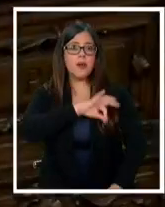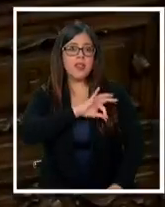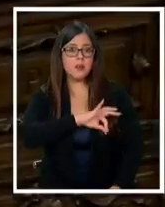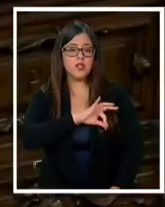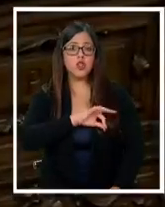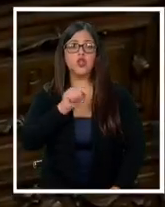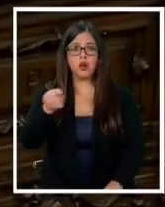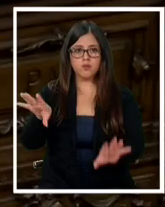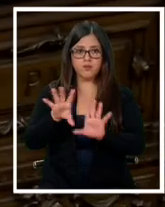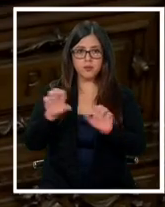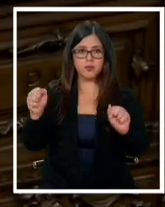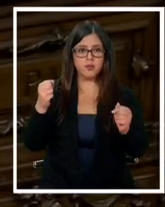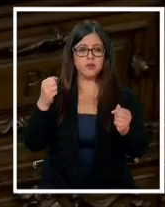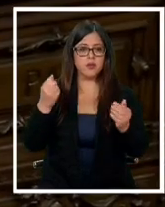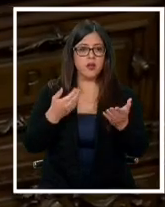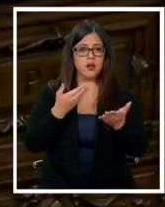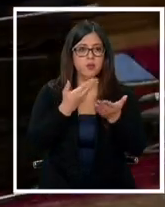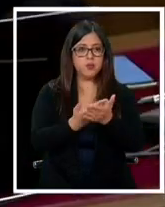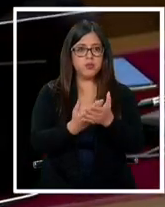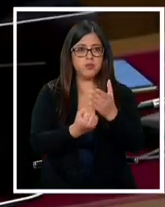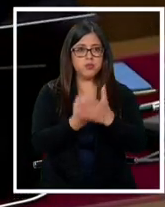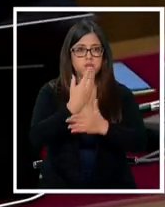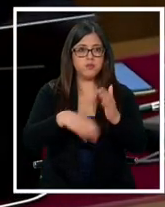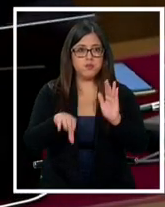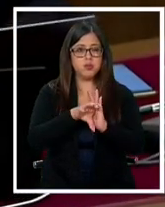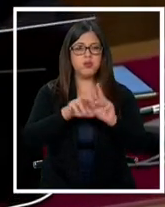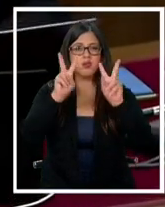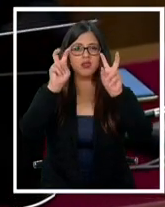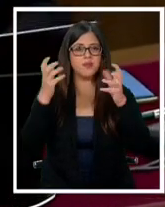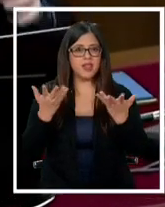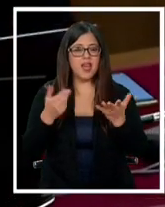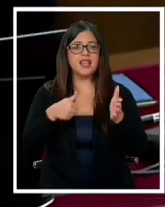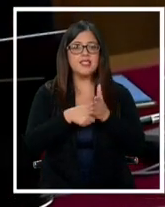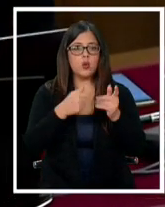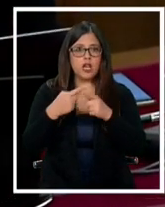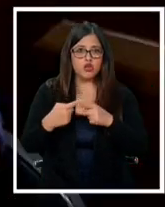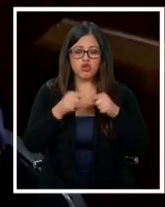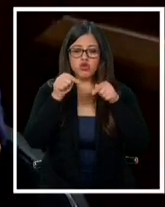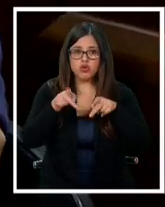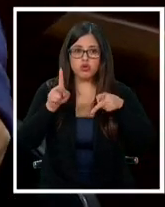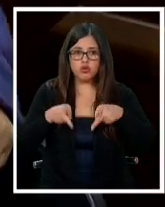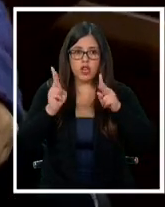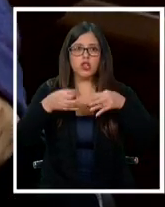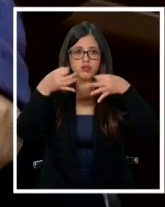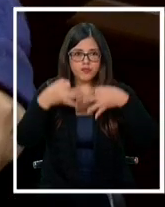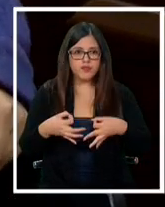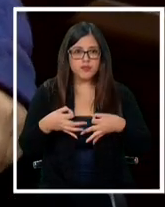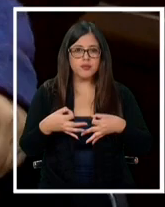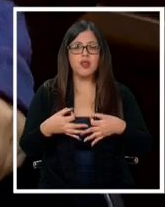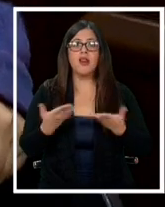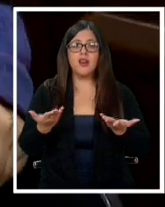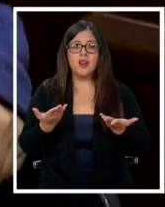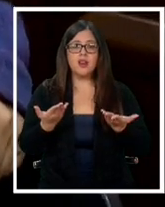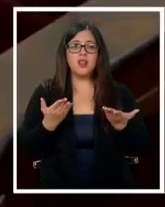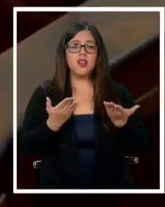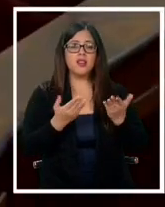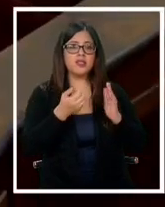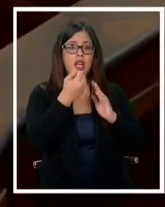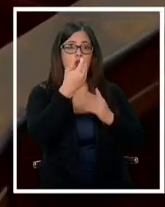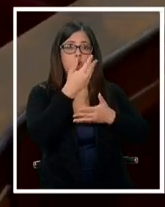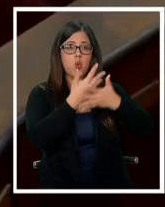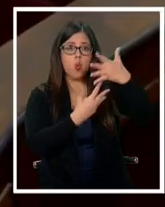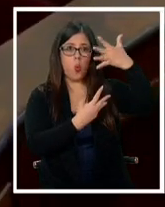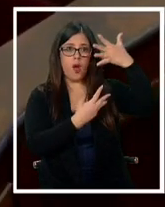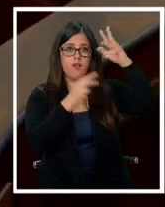quedó listo el borrador de seguridad social de la nueva constitución este será un derecho garantizado y se regirá por nueve